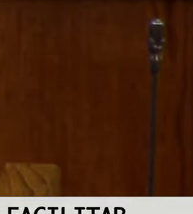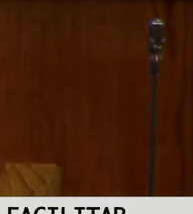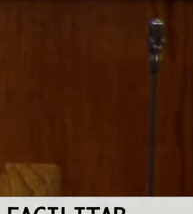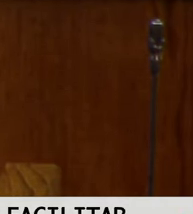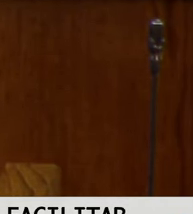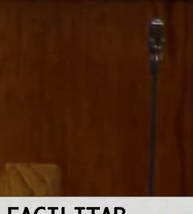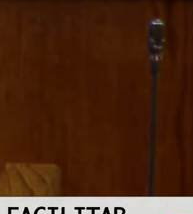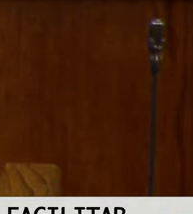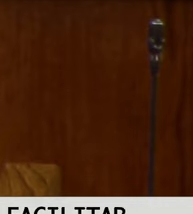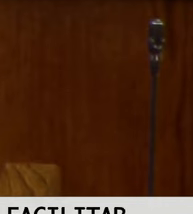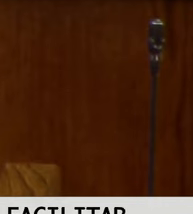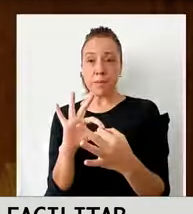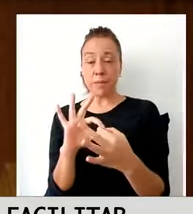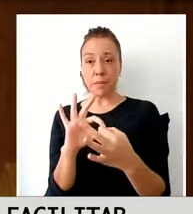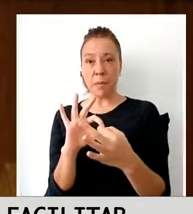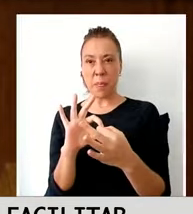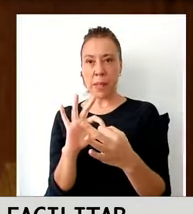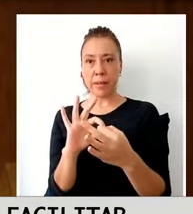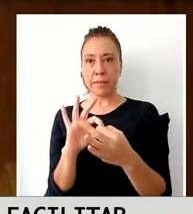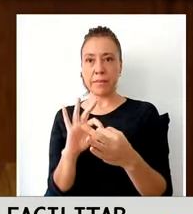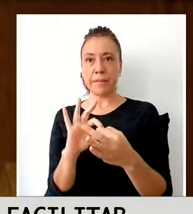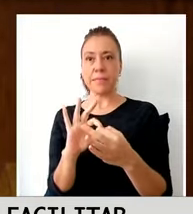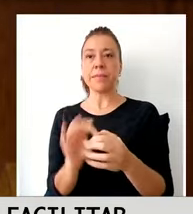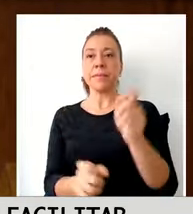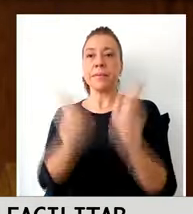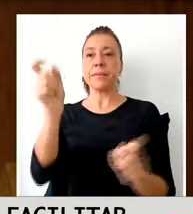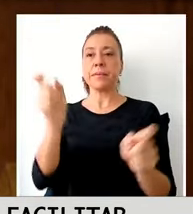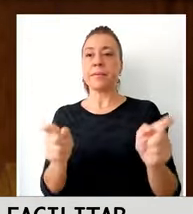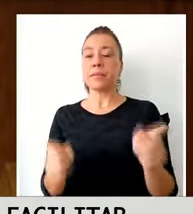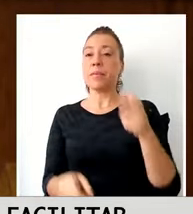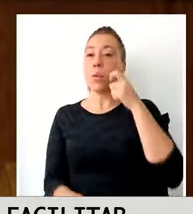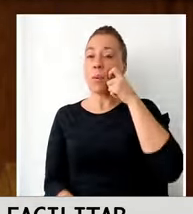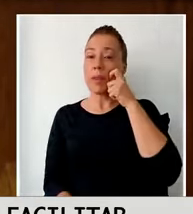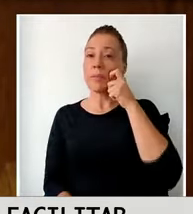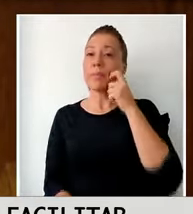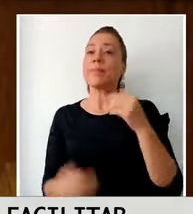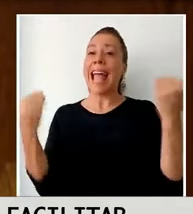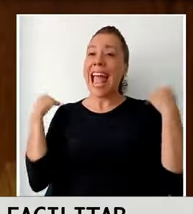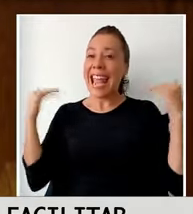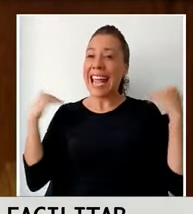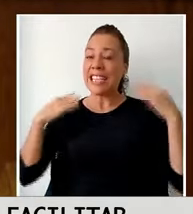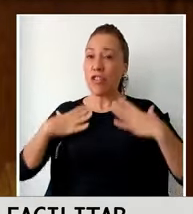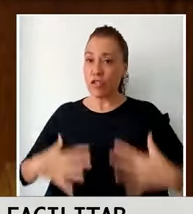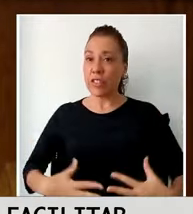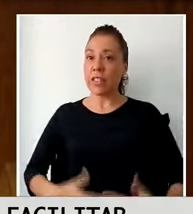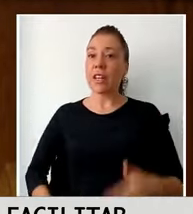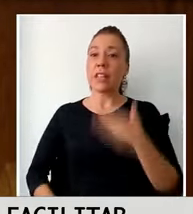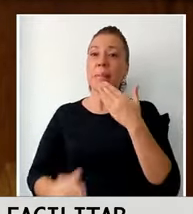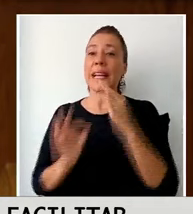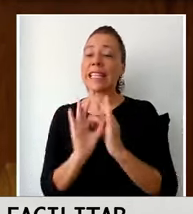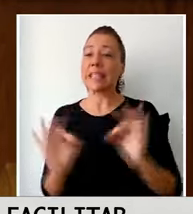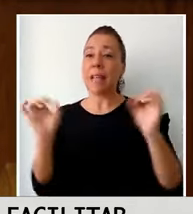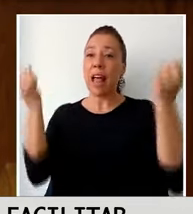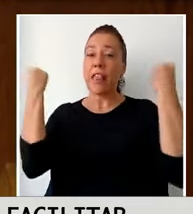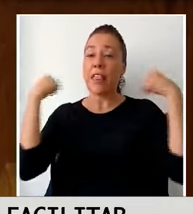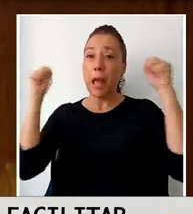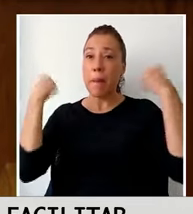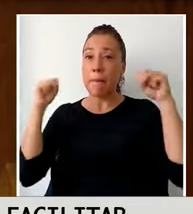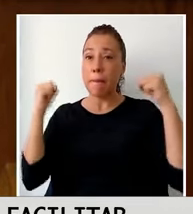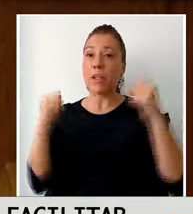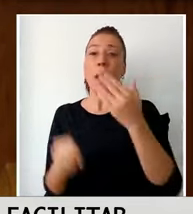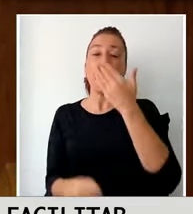impone a los seres humanos el ejercicio físico y en especial el deporte mejoran